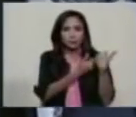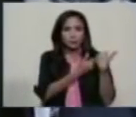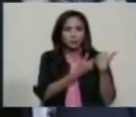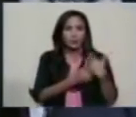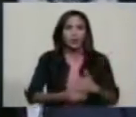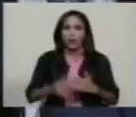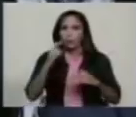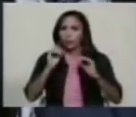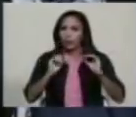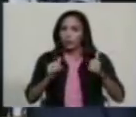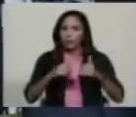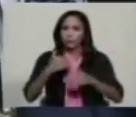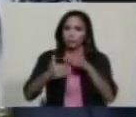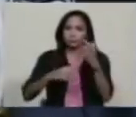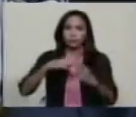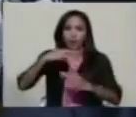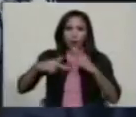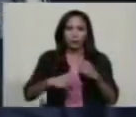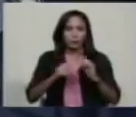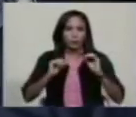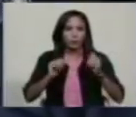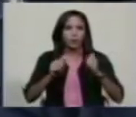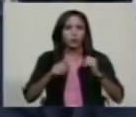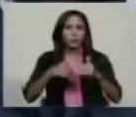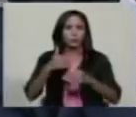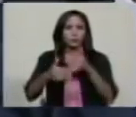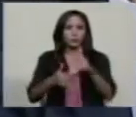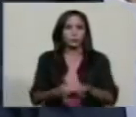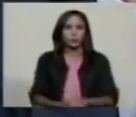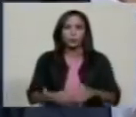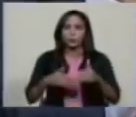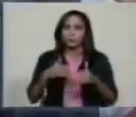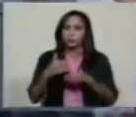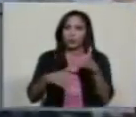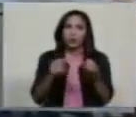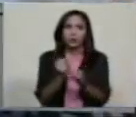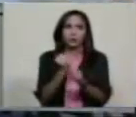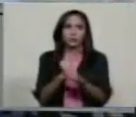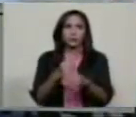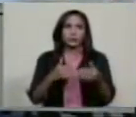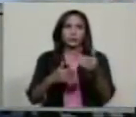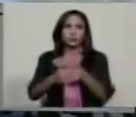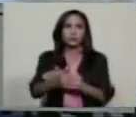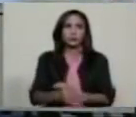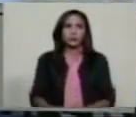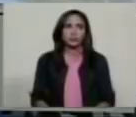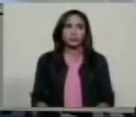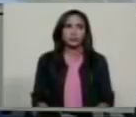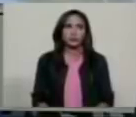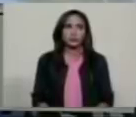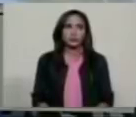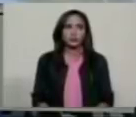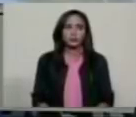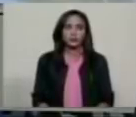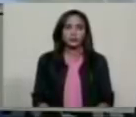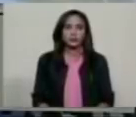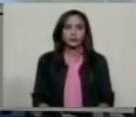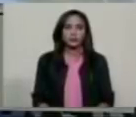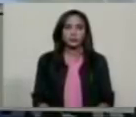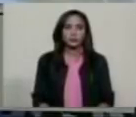y arrancó esta revolución bolivariana, se ha avanzado más que en 5.000 años antes.